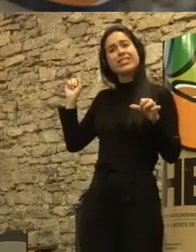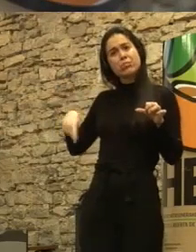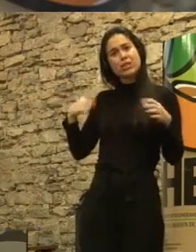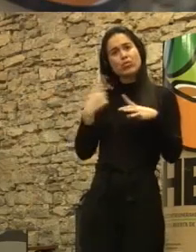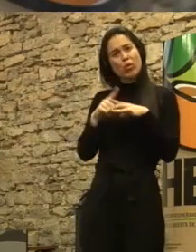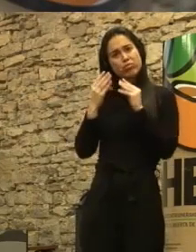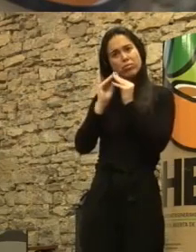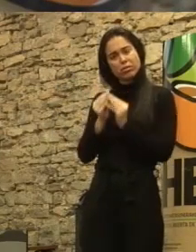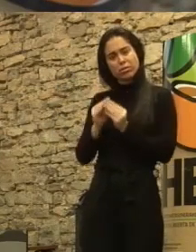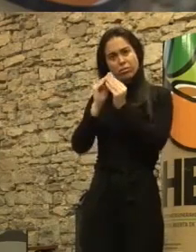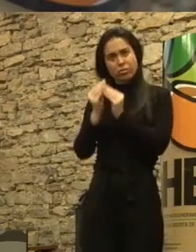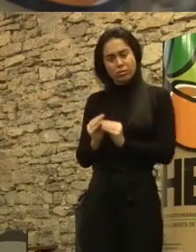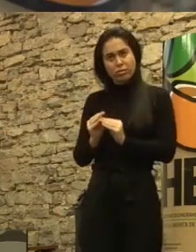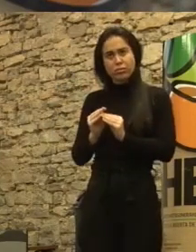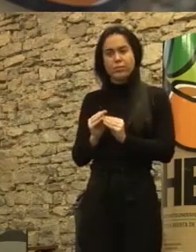queda